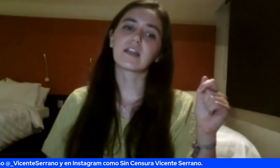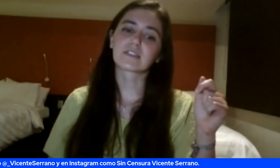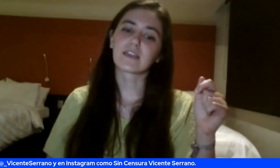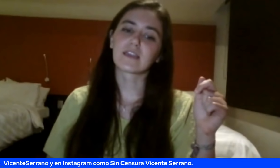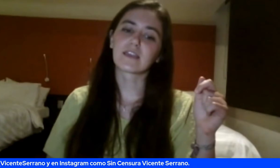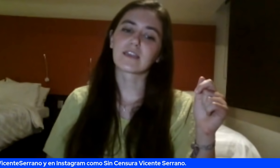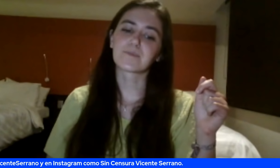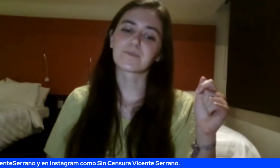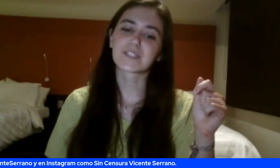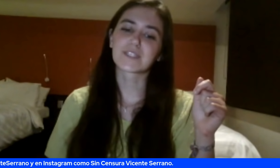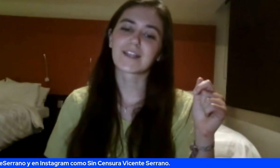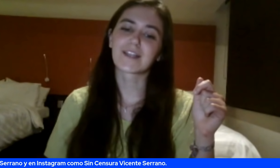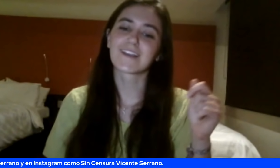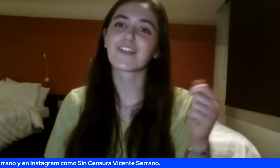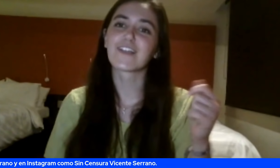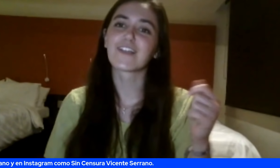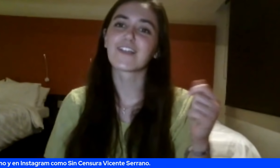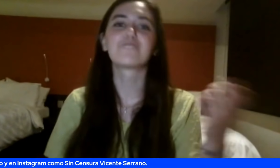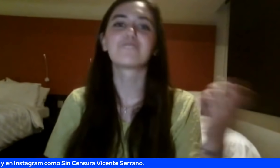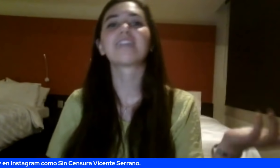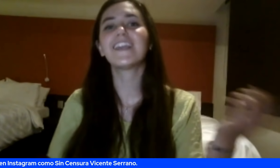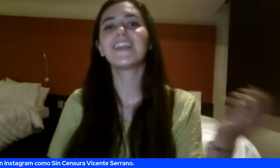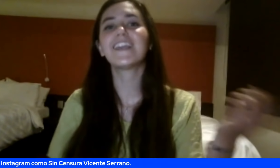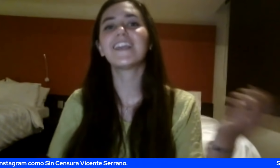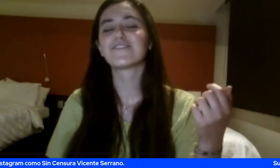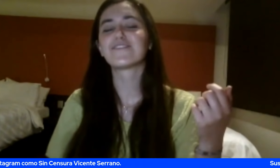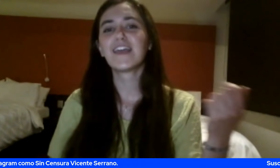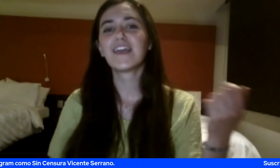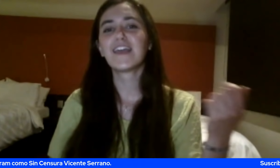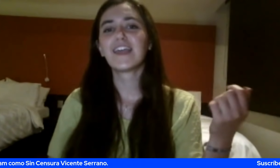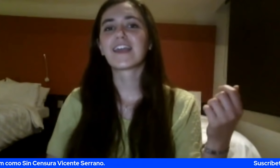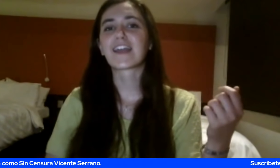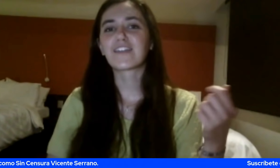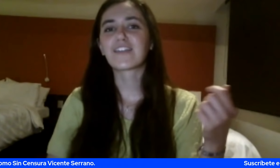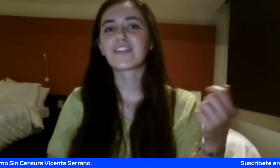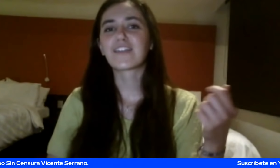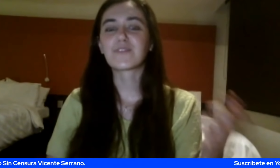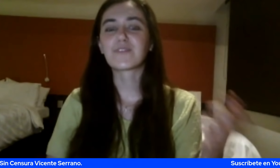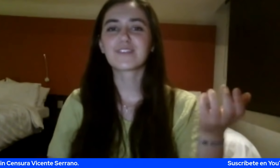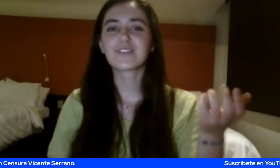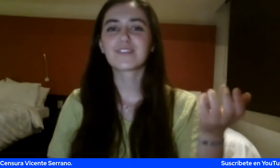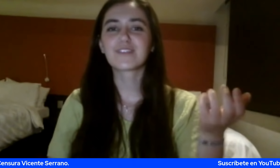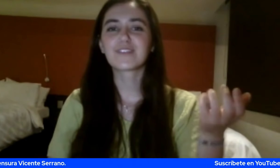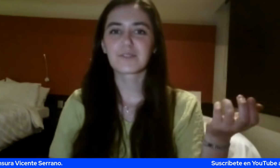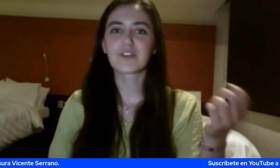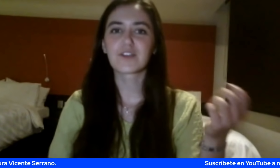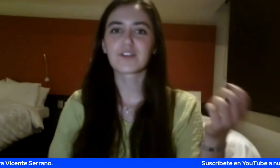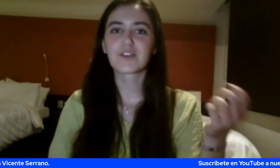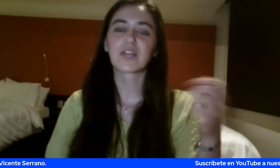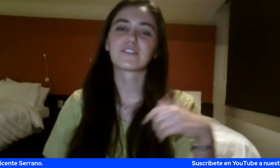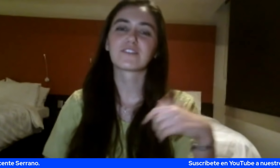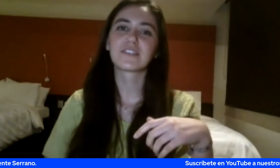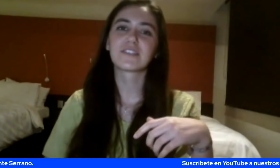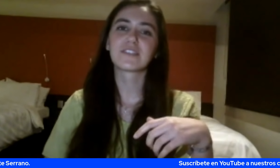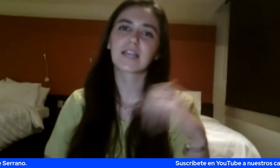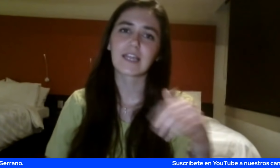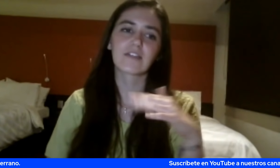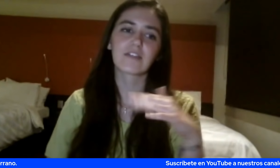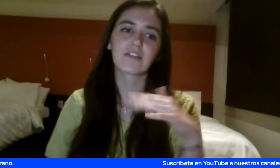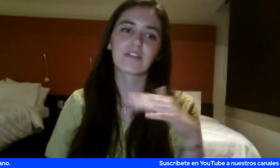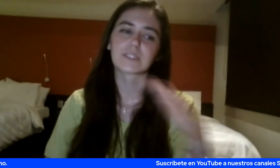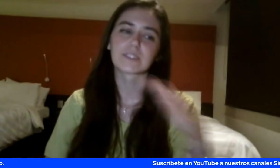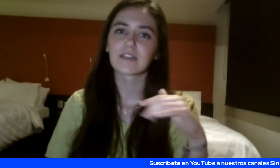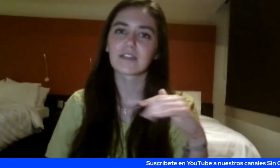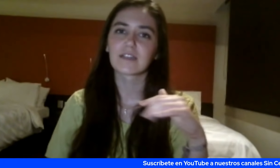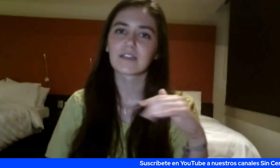las, pues, de lo que le gustaría a los encargados y dueños de los medios de comunicación masiva, que al día de